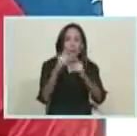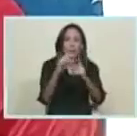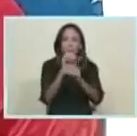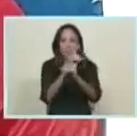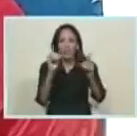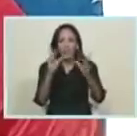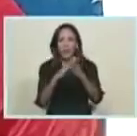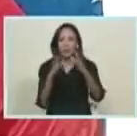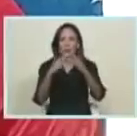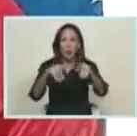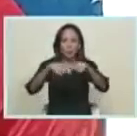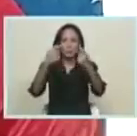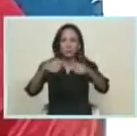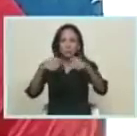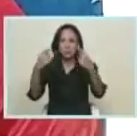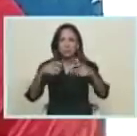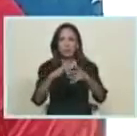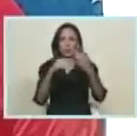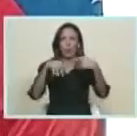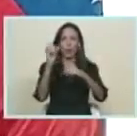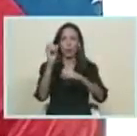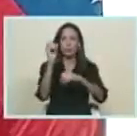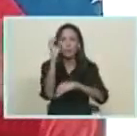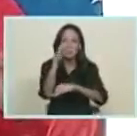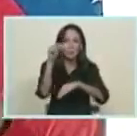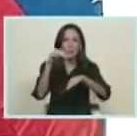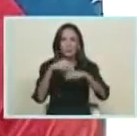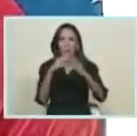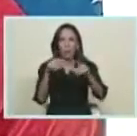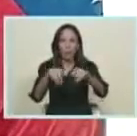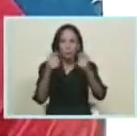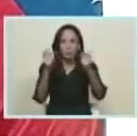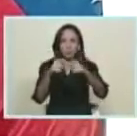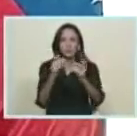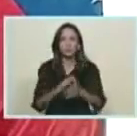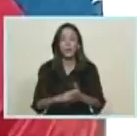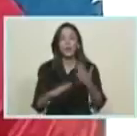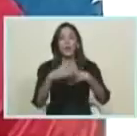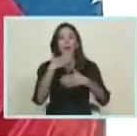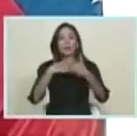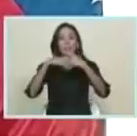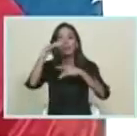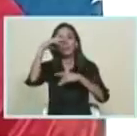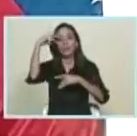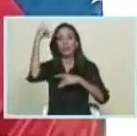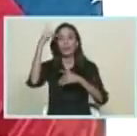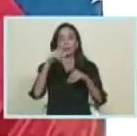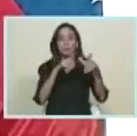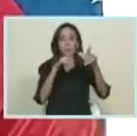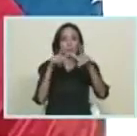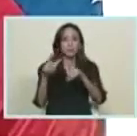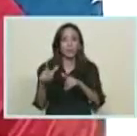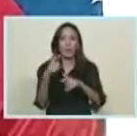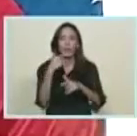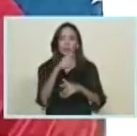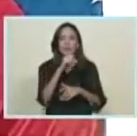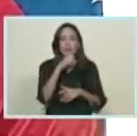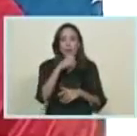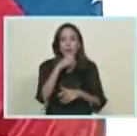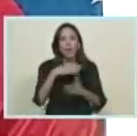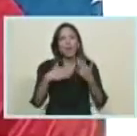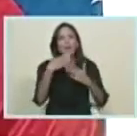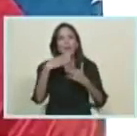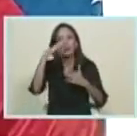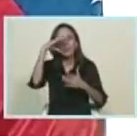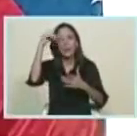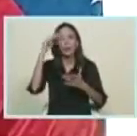el Parlamento venezolano. Destruido, eso no existe. Gracias a Dios, como dicen nuestros abuelos, gracias